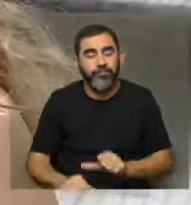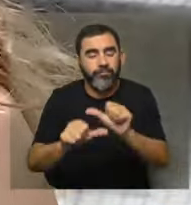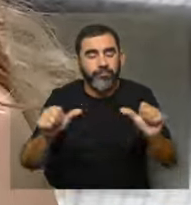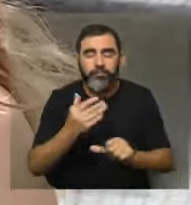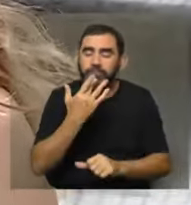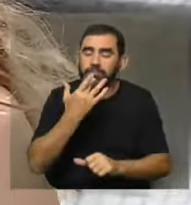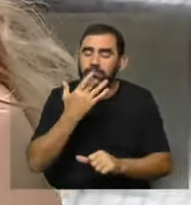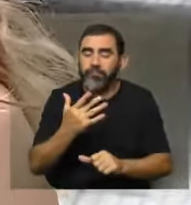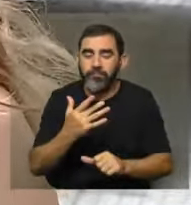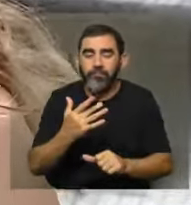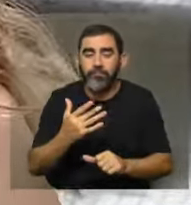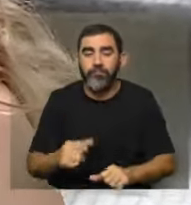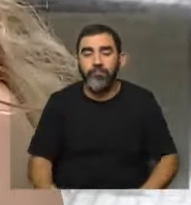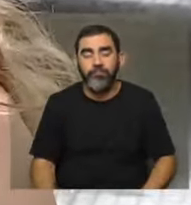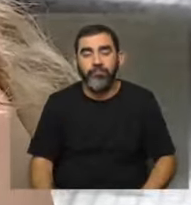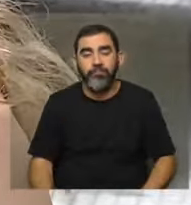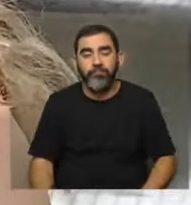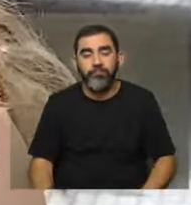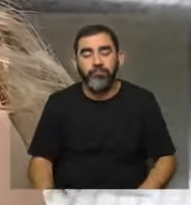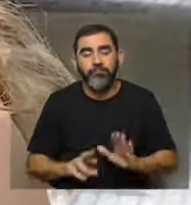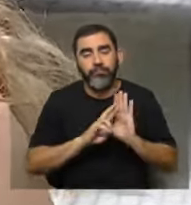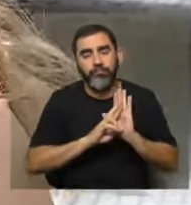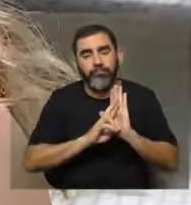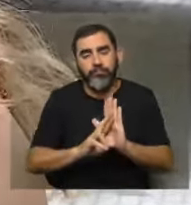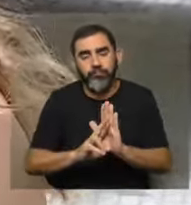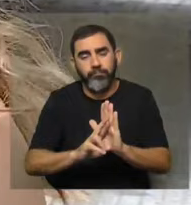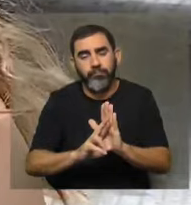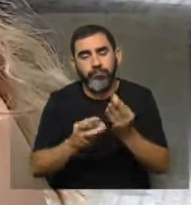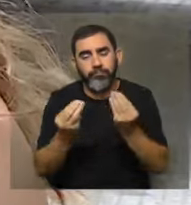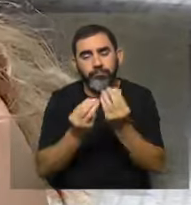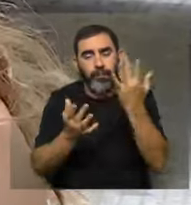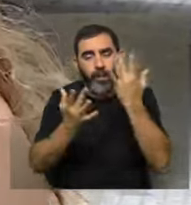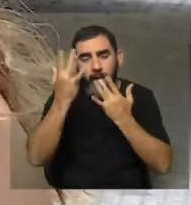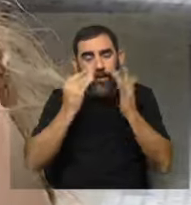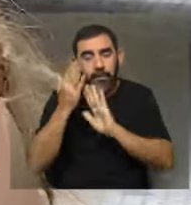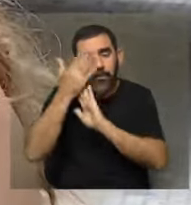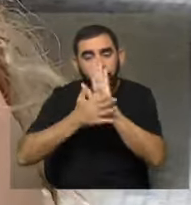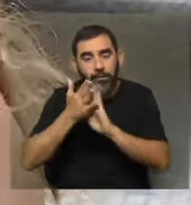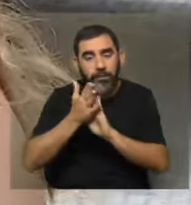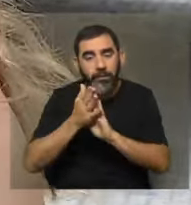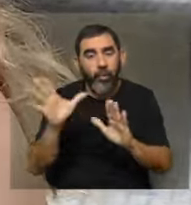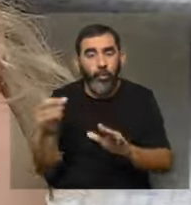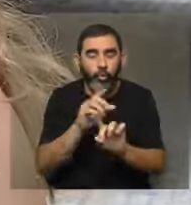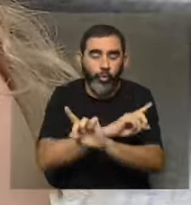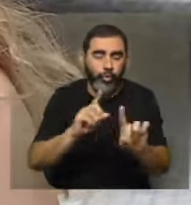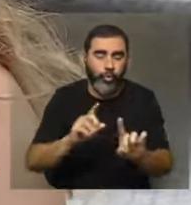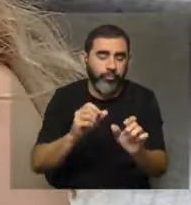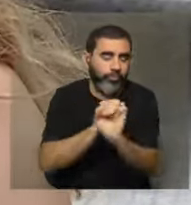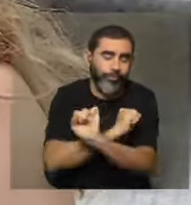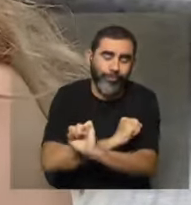alucinante Donde van a estar representados muchísimos artistas nacionales no todos obviamente porque es